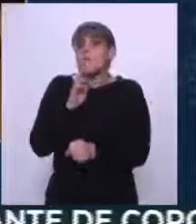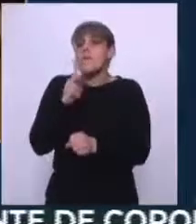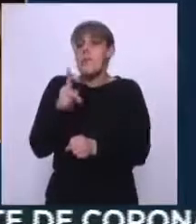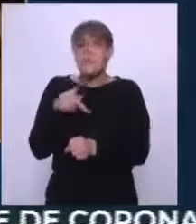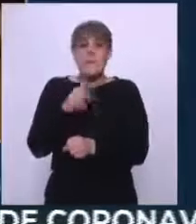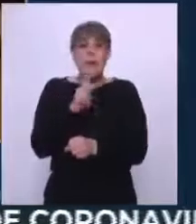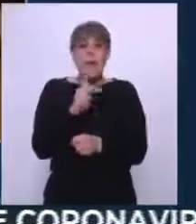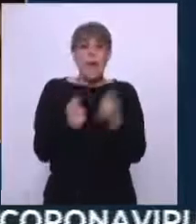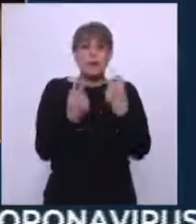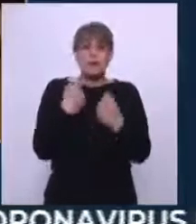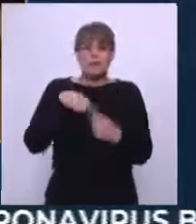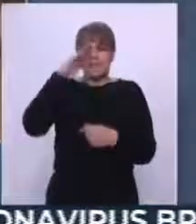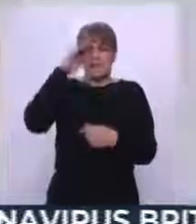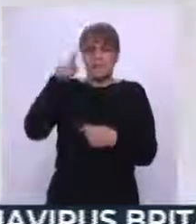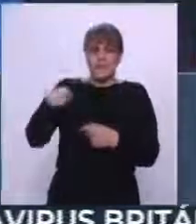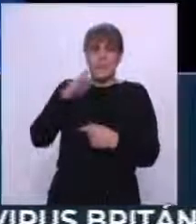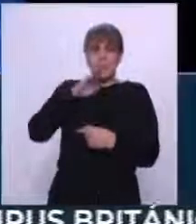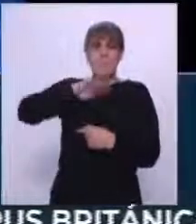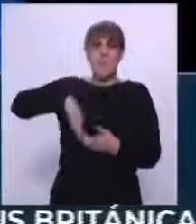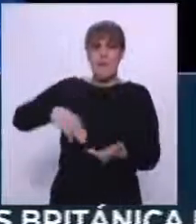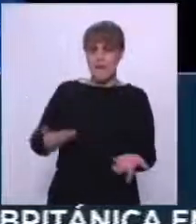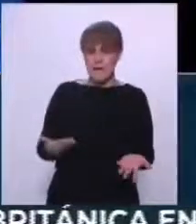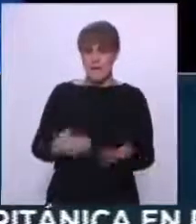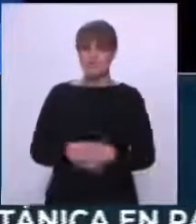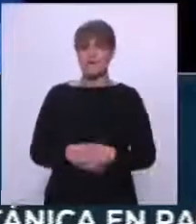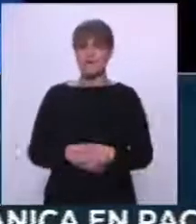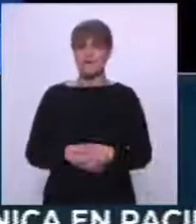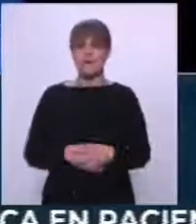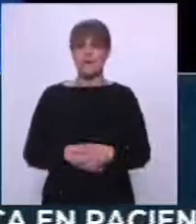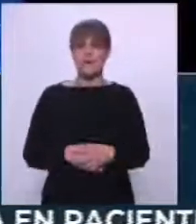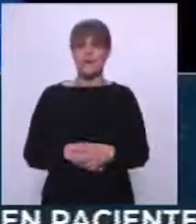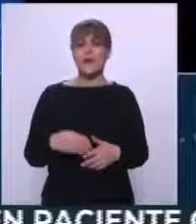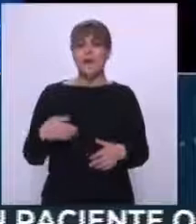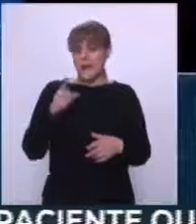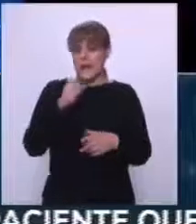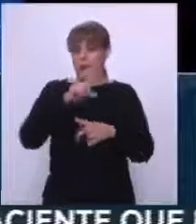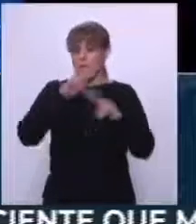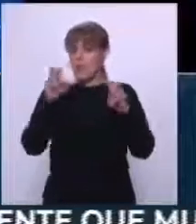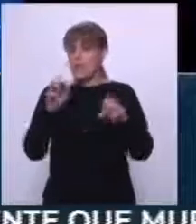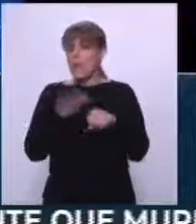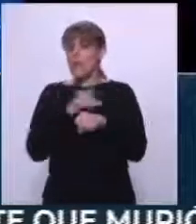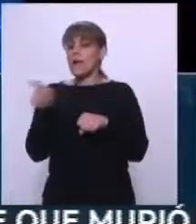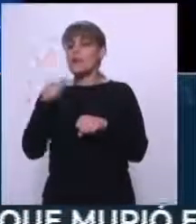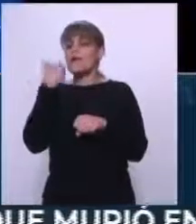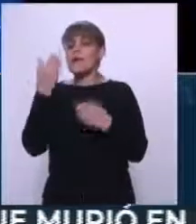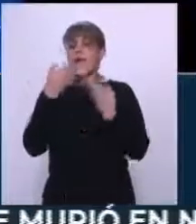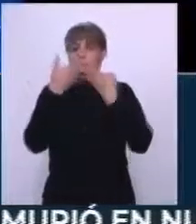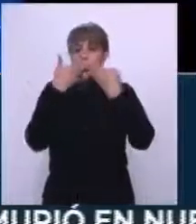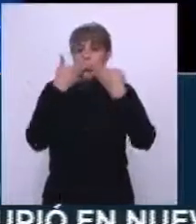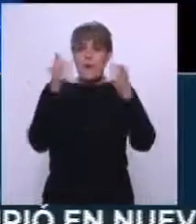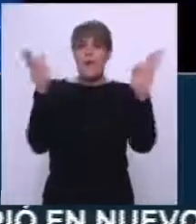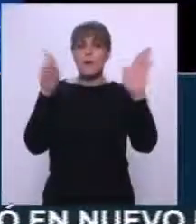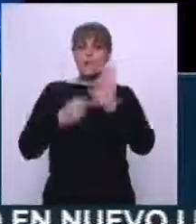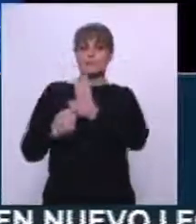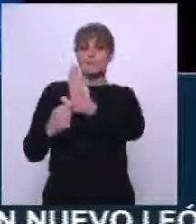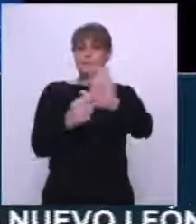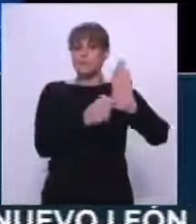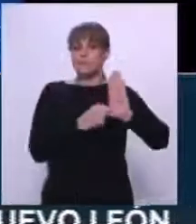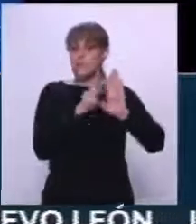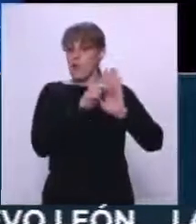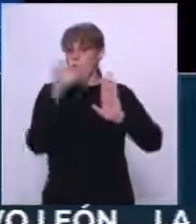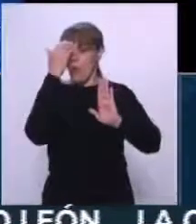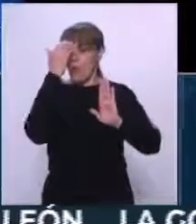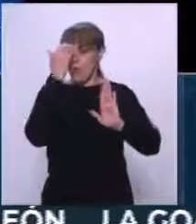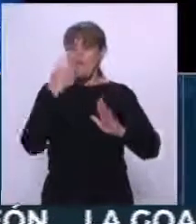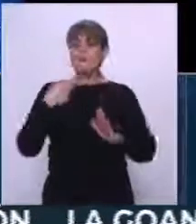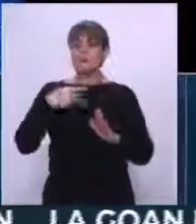ver así. Pero sí, eso con respecto a haberlo hecho público, pero también con respecto al tema de la propia investigación,